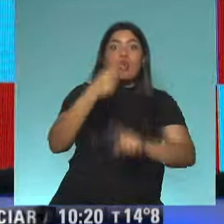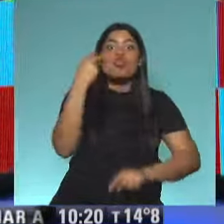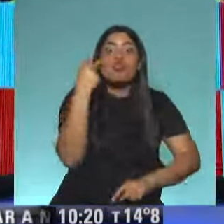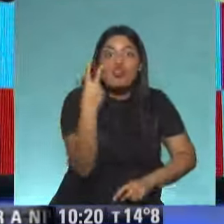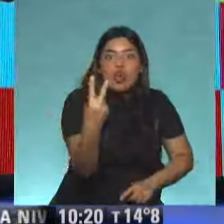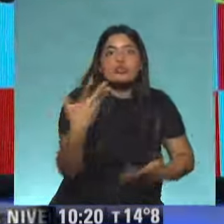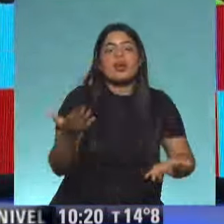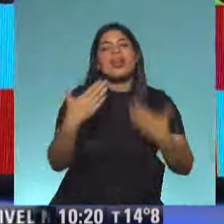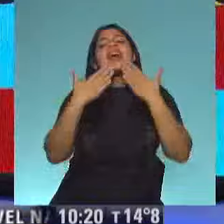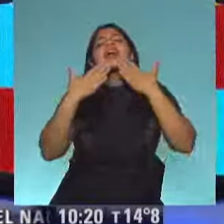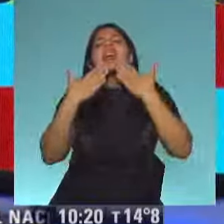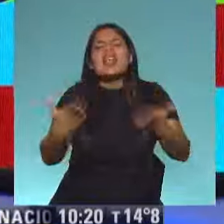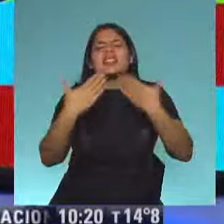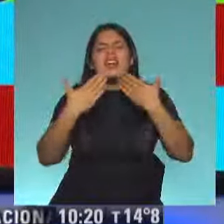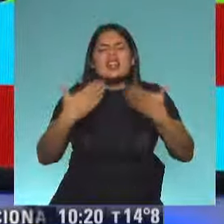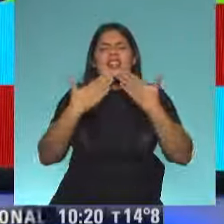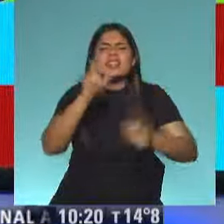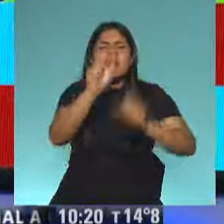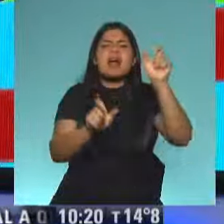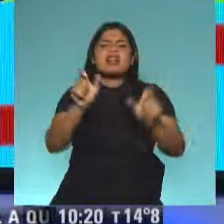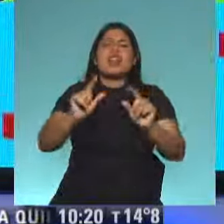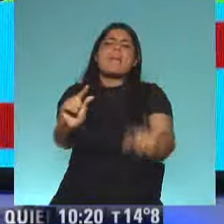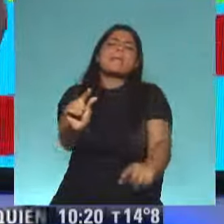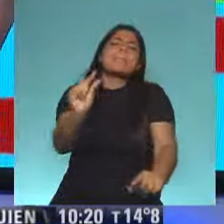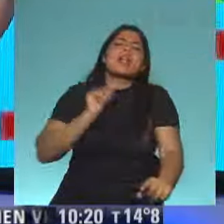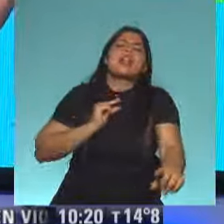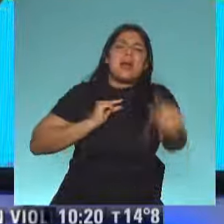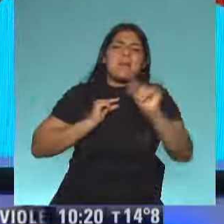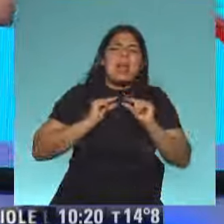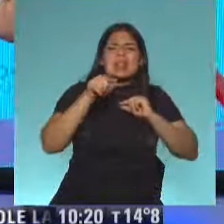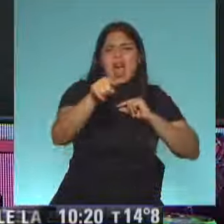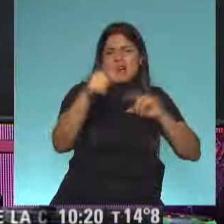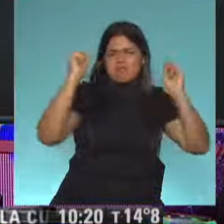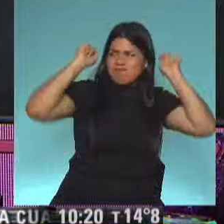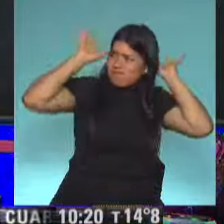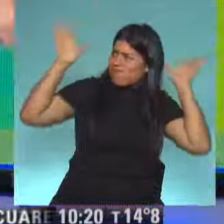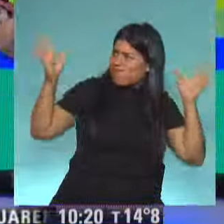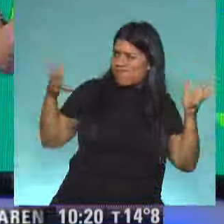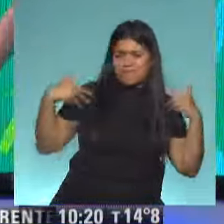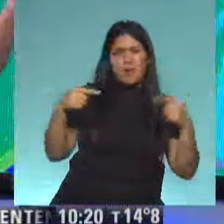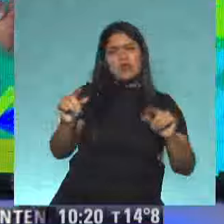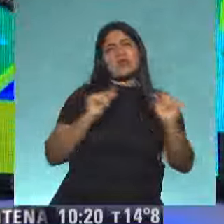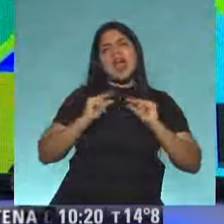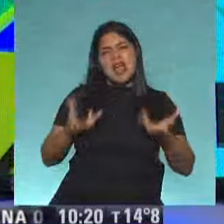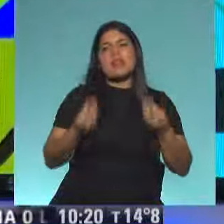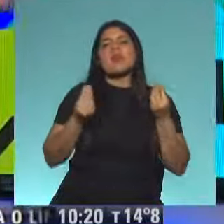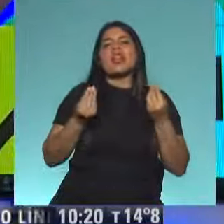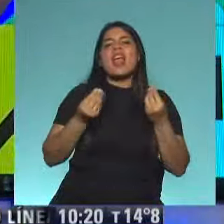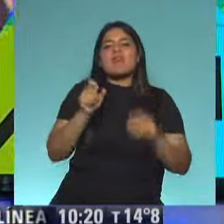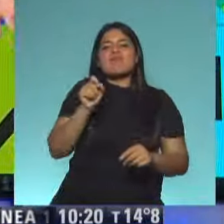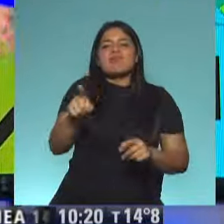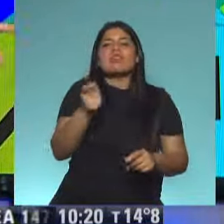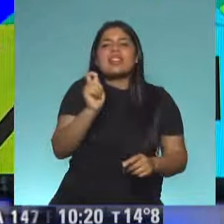quienes nos prestaron con mucho amor estos trajes tan preciosos que tenemos. Claro que sí, estos trajes hermosos son de la comparsa